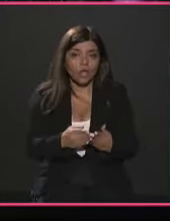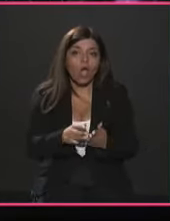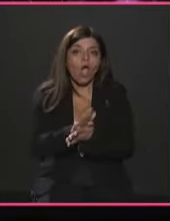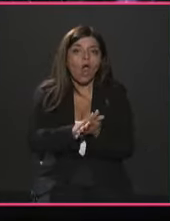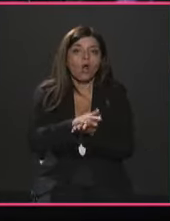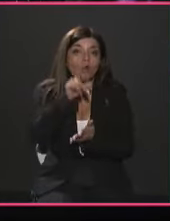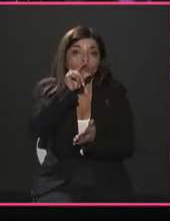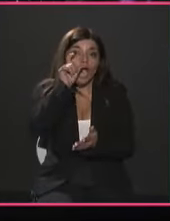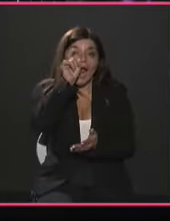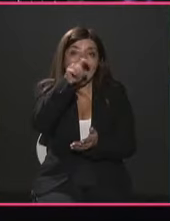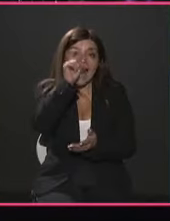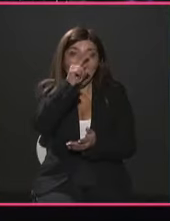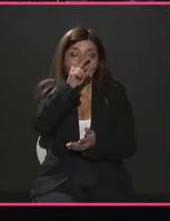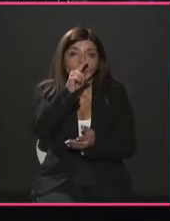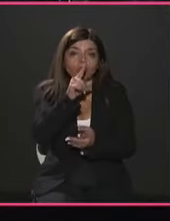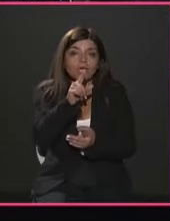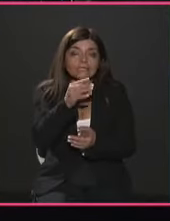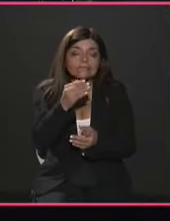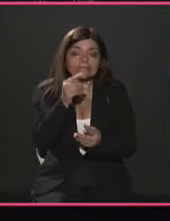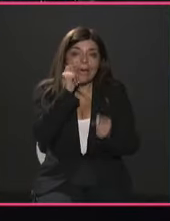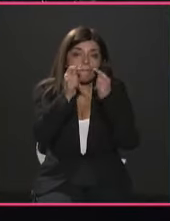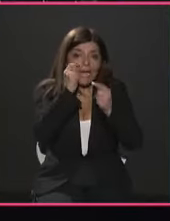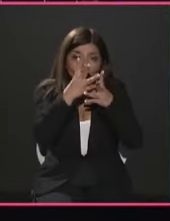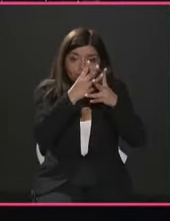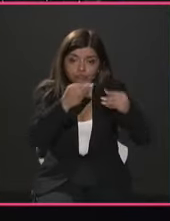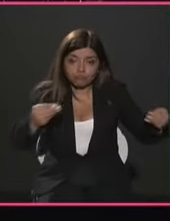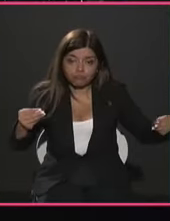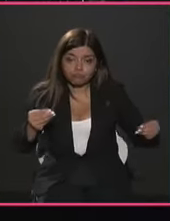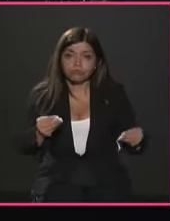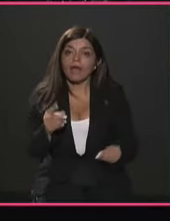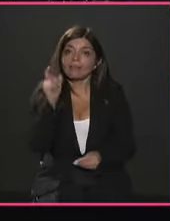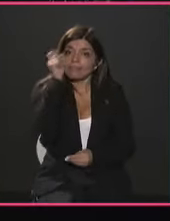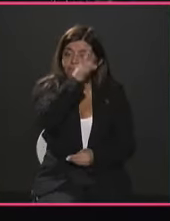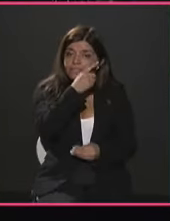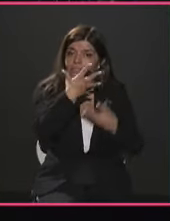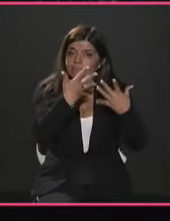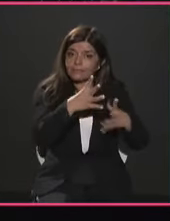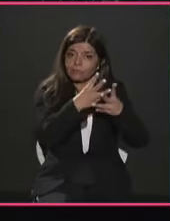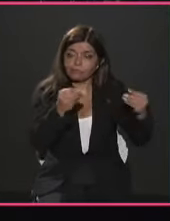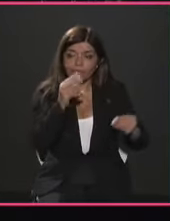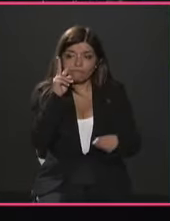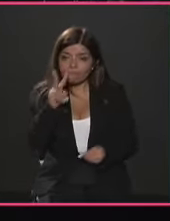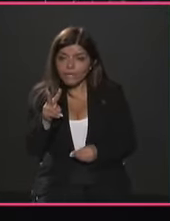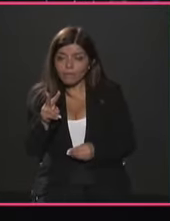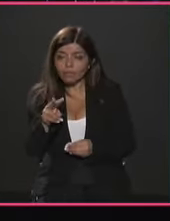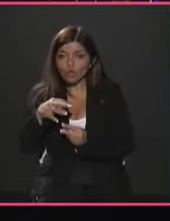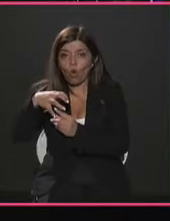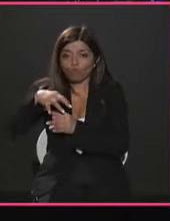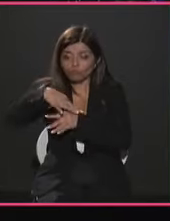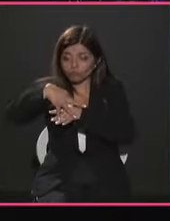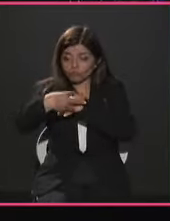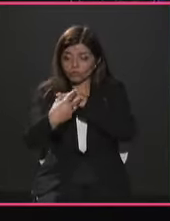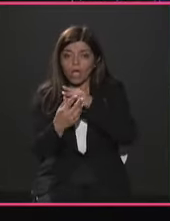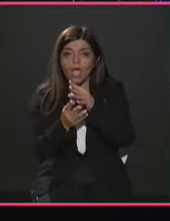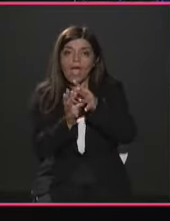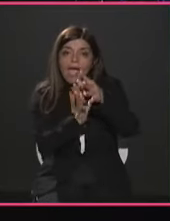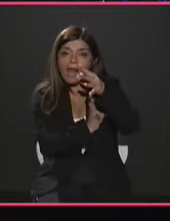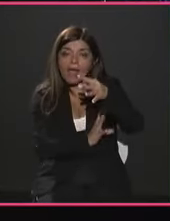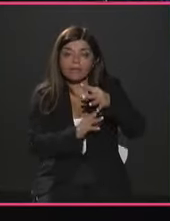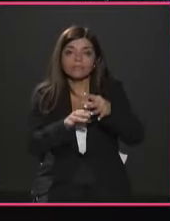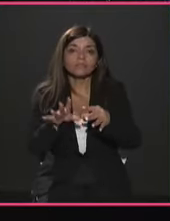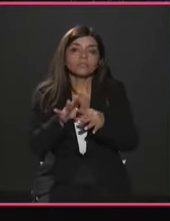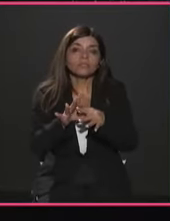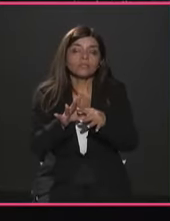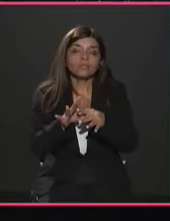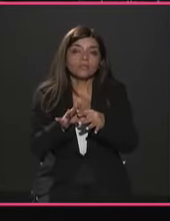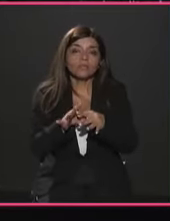tenían peligro de extinción crítico y vimos que tenían infecciones de hongo muy críticas